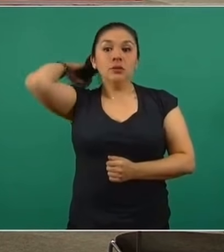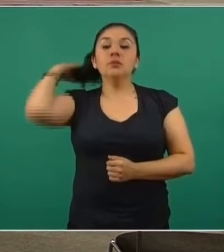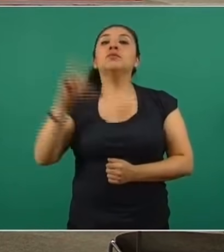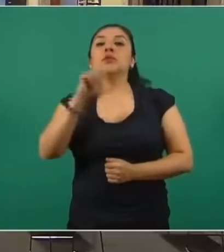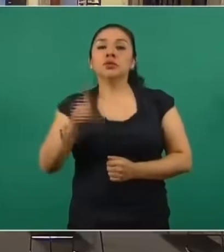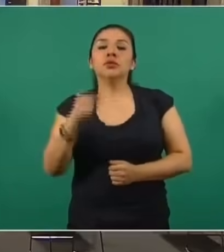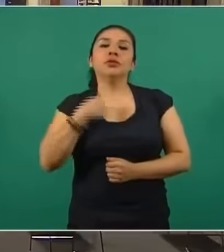segunda y abrimos a preguntas.